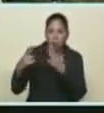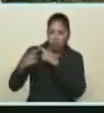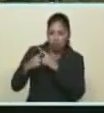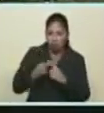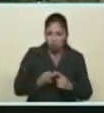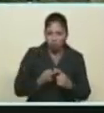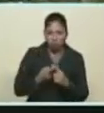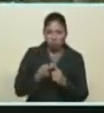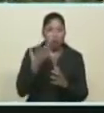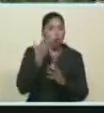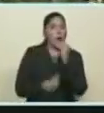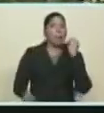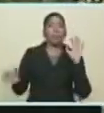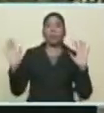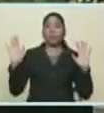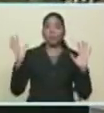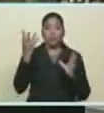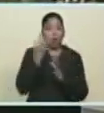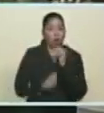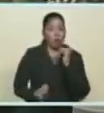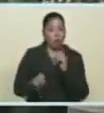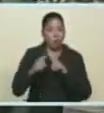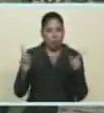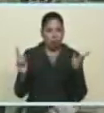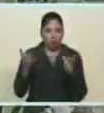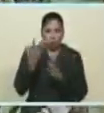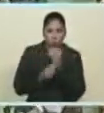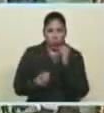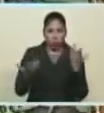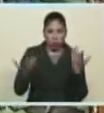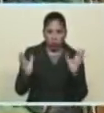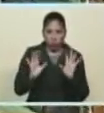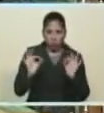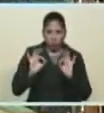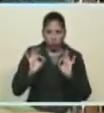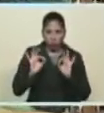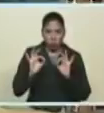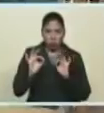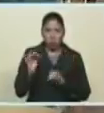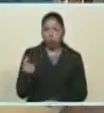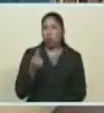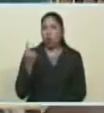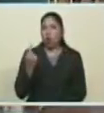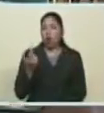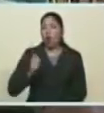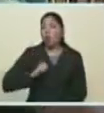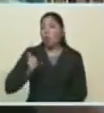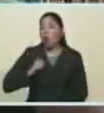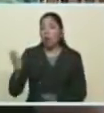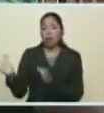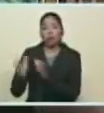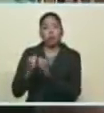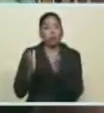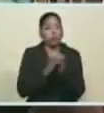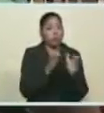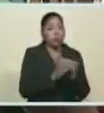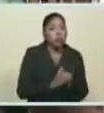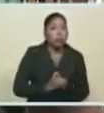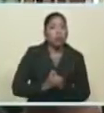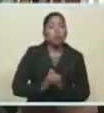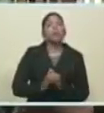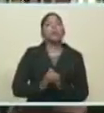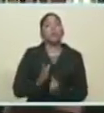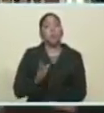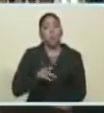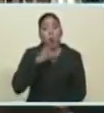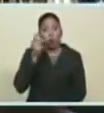huyen hacia adelante. Pero no solo huyen hacia adelante, porque cualquier partido político puede decidir estar o no